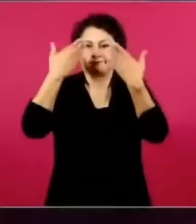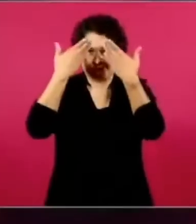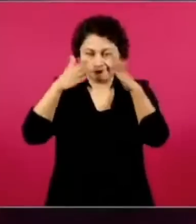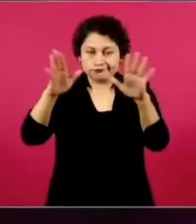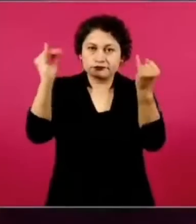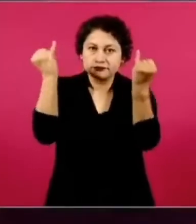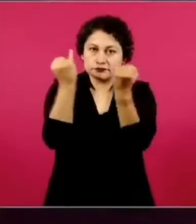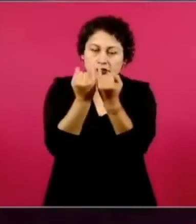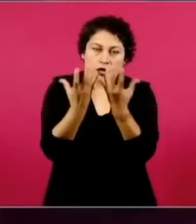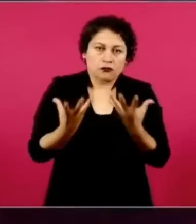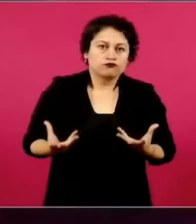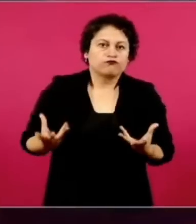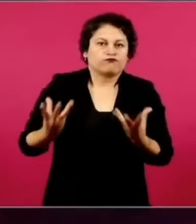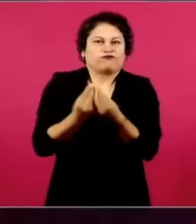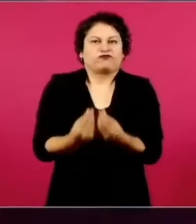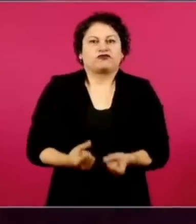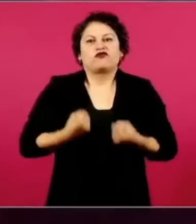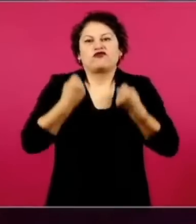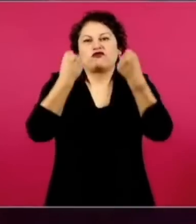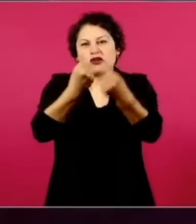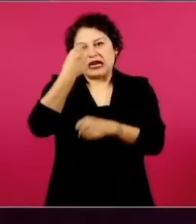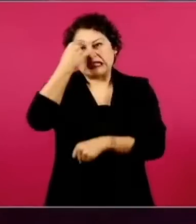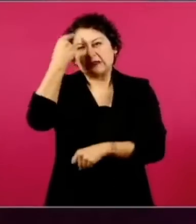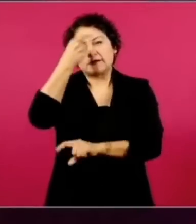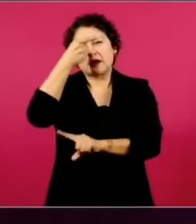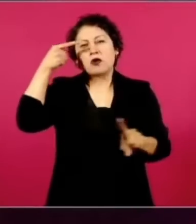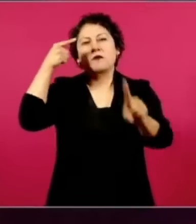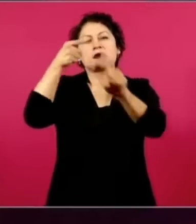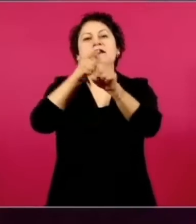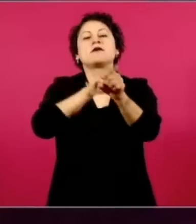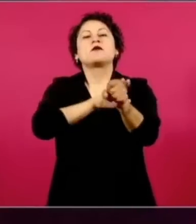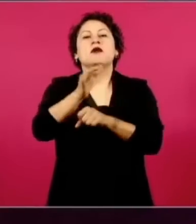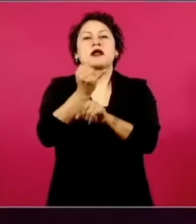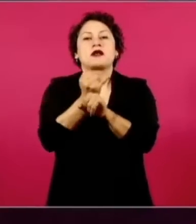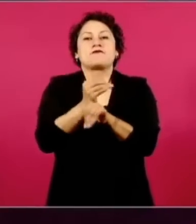hacer realidad el derecho a la información.